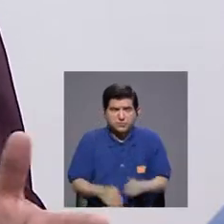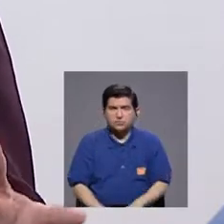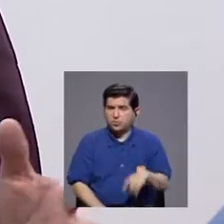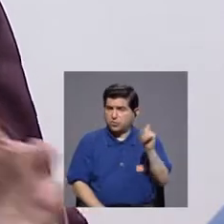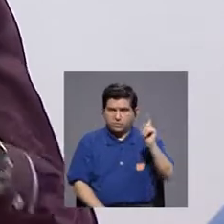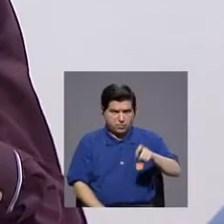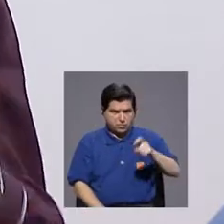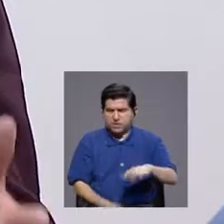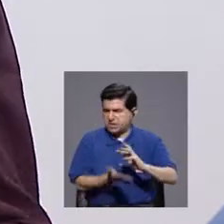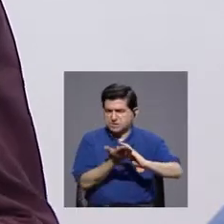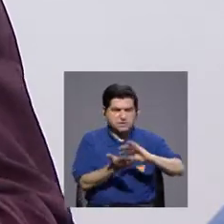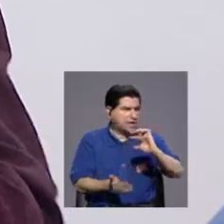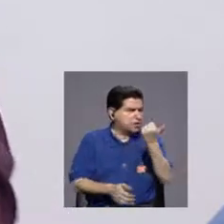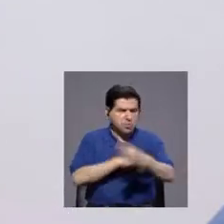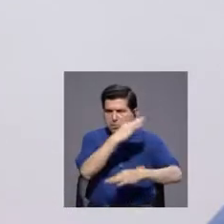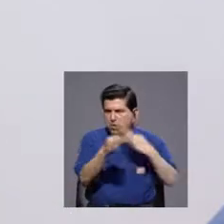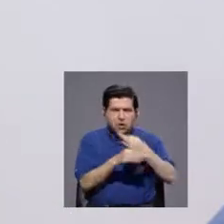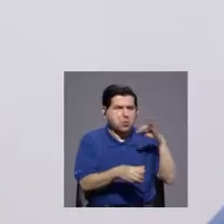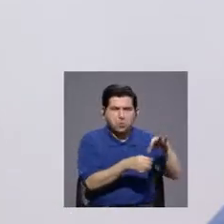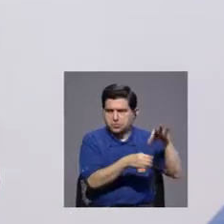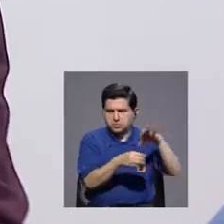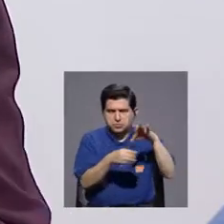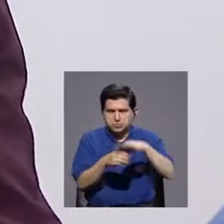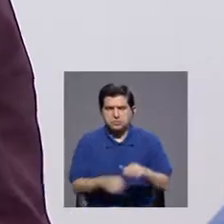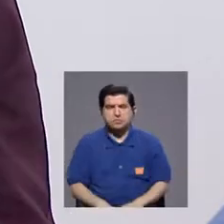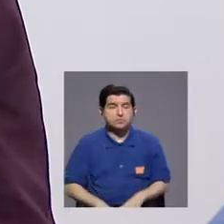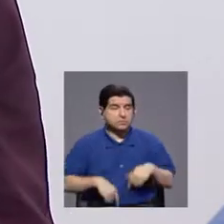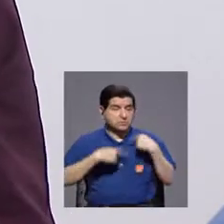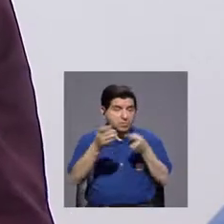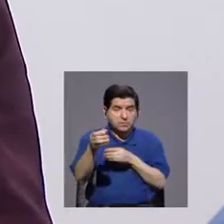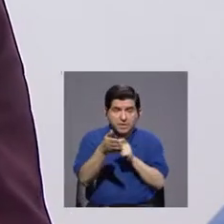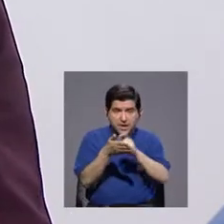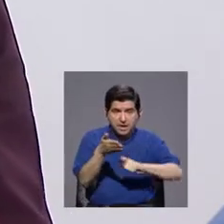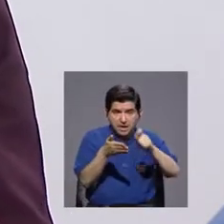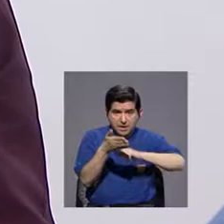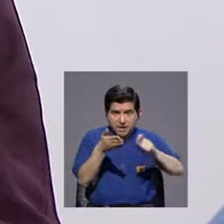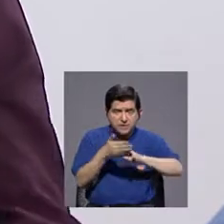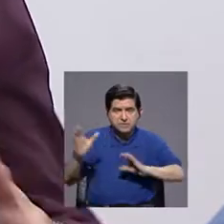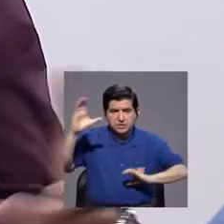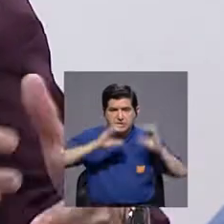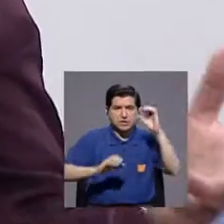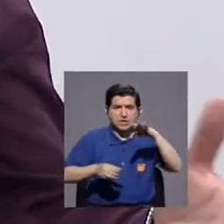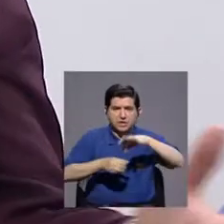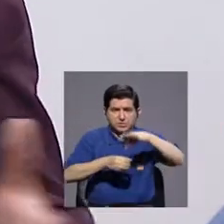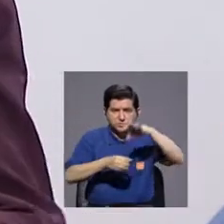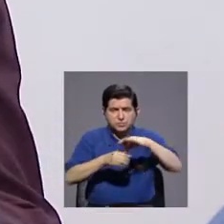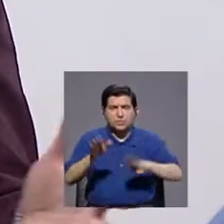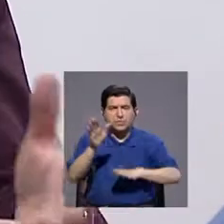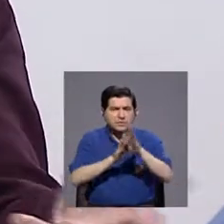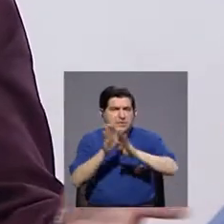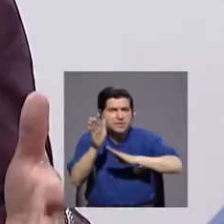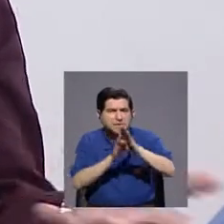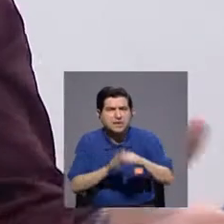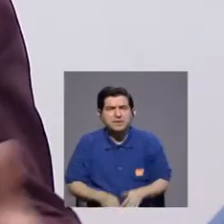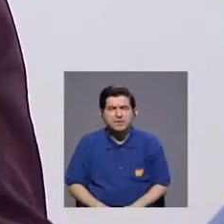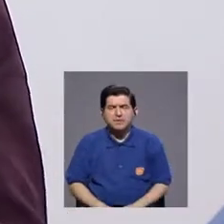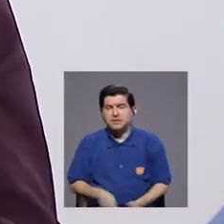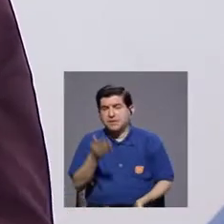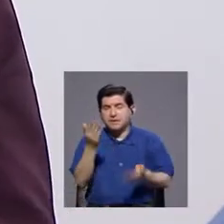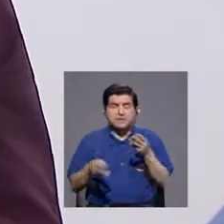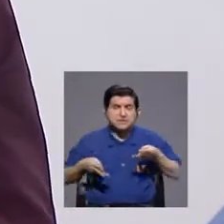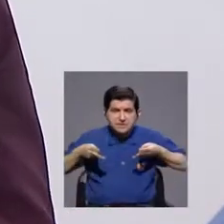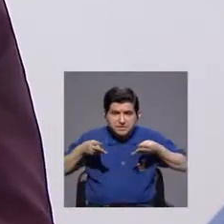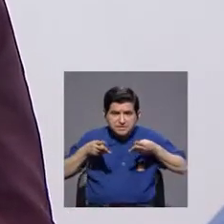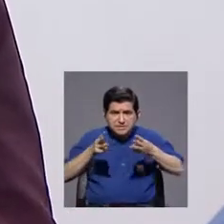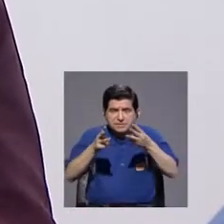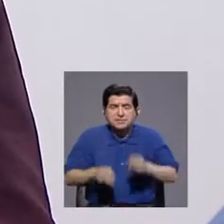necesariamente en arroz en cualquier otro cultivo acuda a la escuela de ciencias agrarias para que le desarrollen método a través de métodos